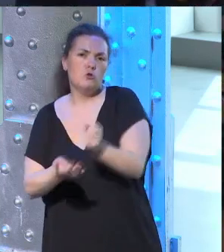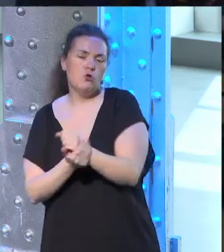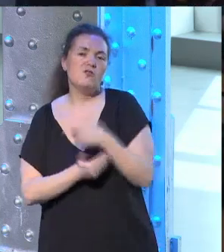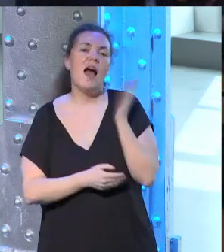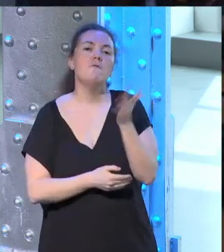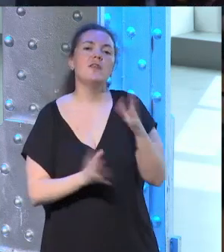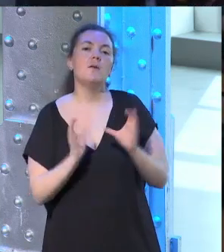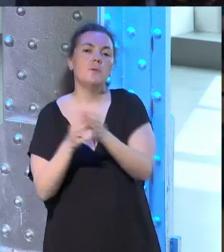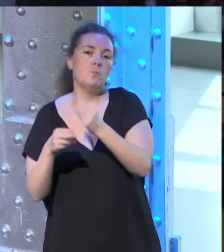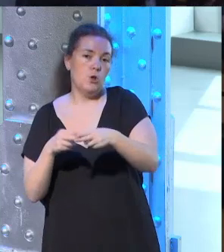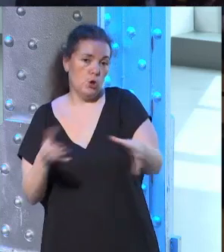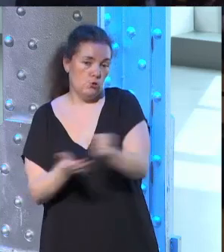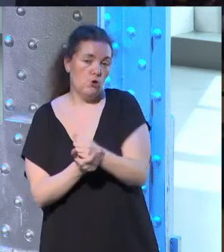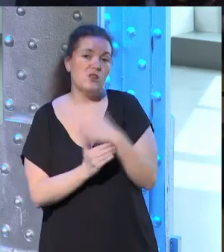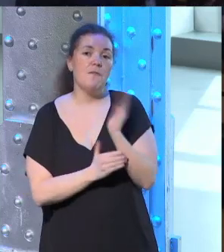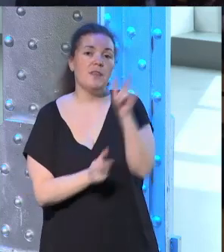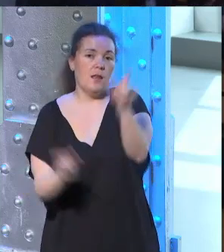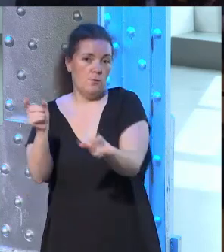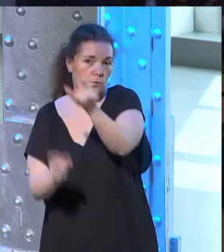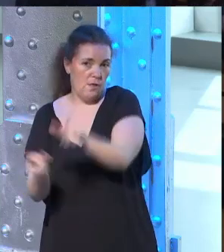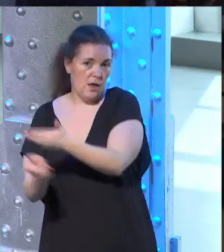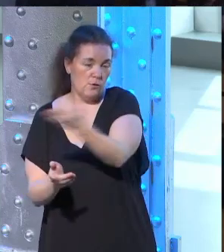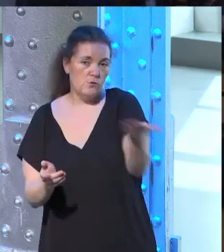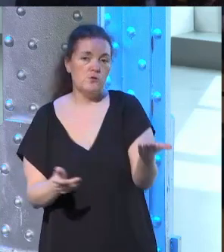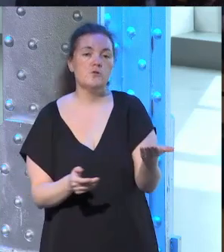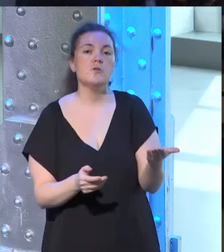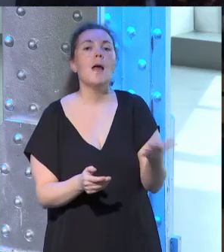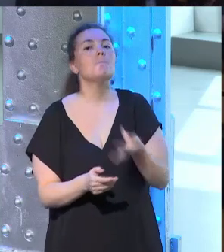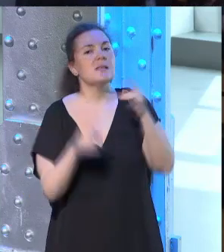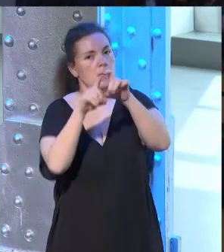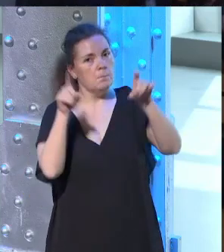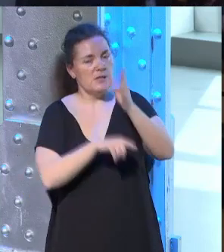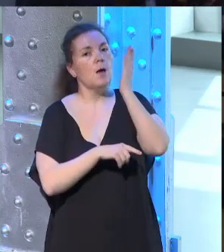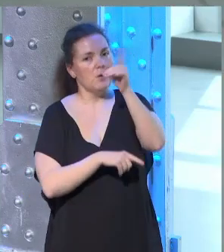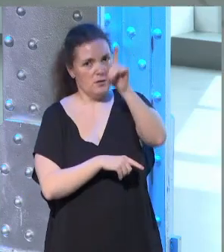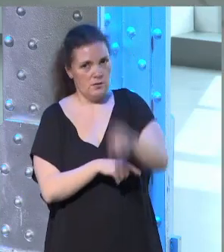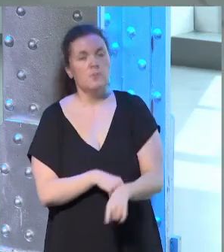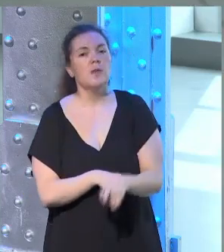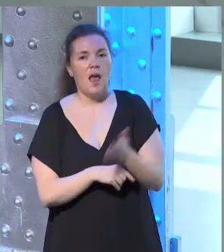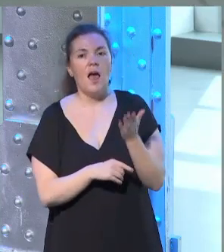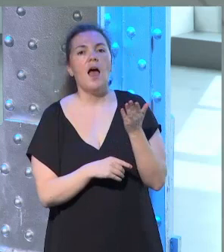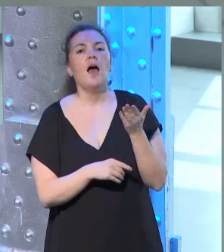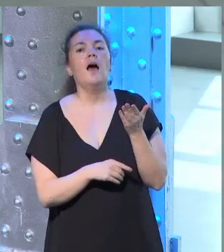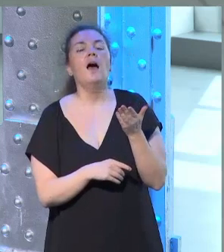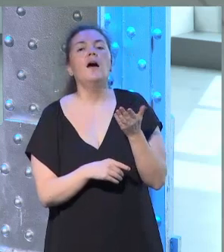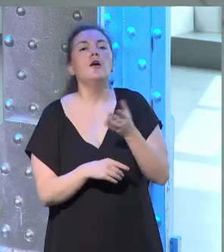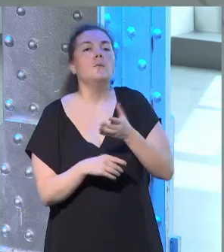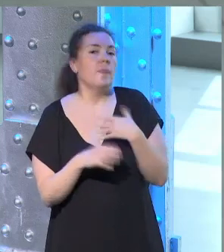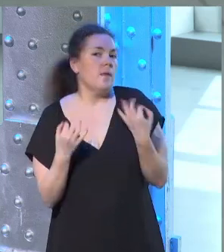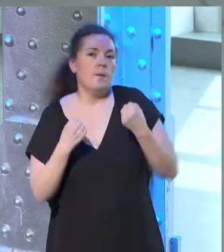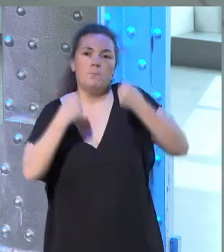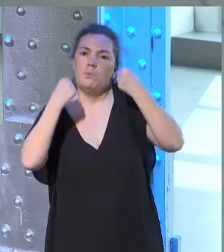partidos políticos, a los ciudadanos con sus cambios de política y desde luego a las empresas que potencien el que se